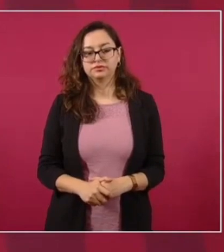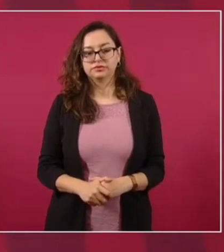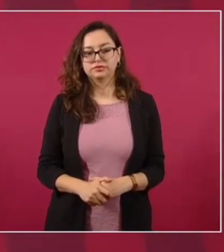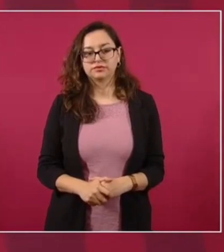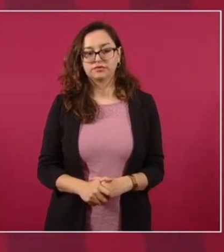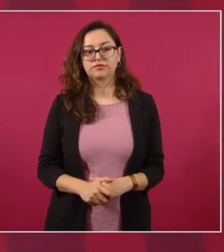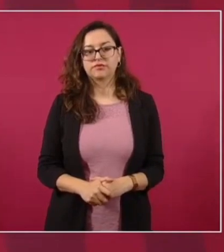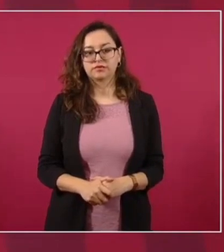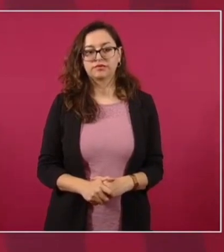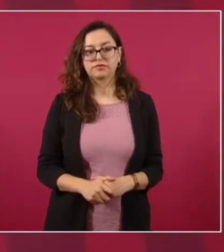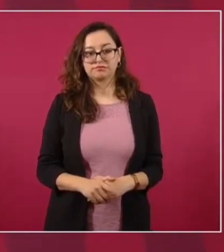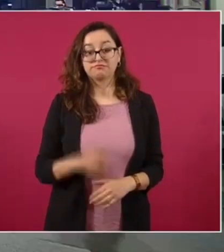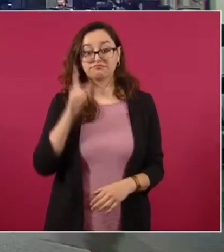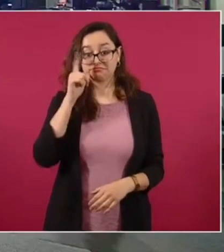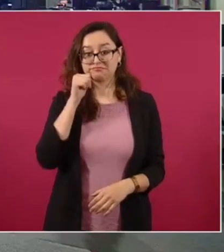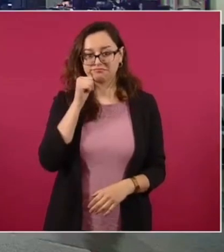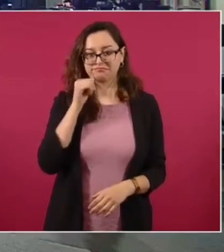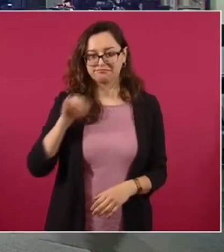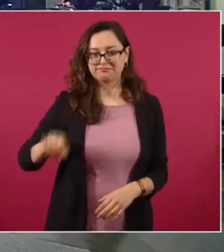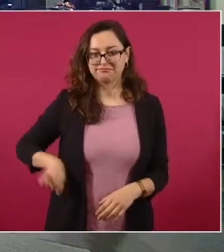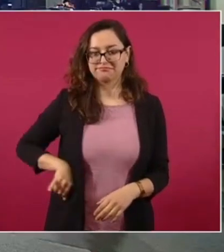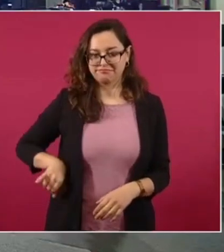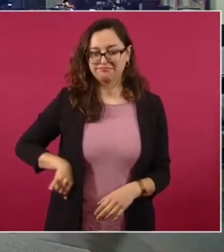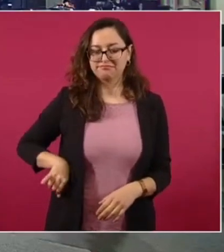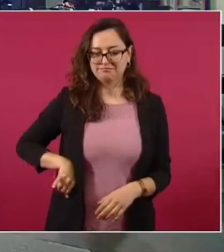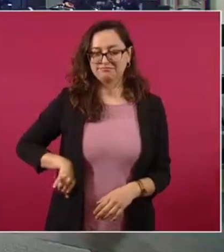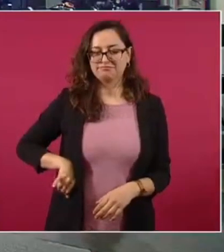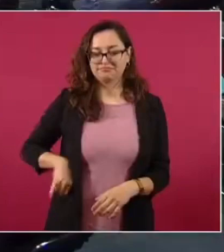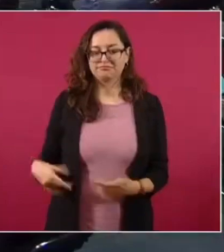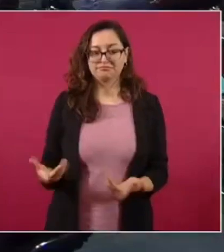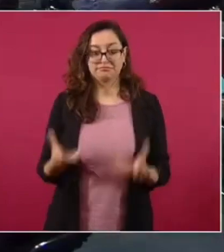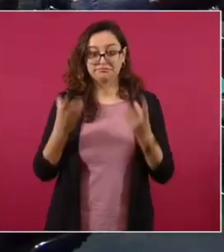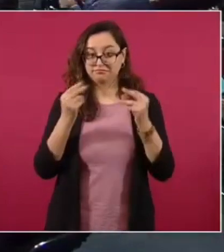Va a ser interesante mañana en la conferencia. Hay